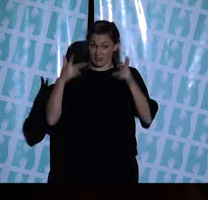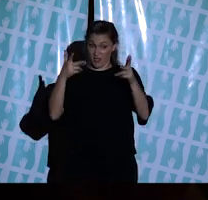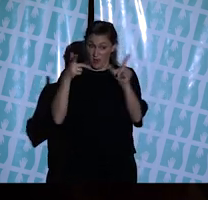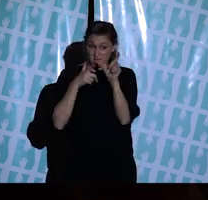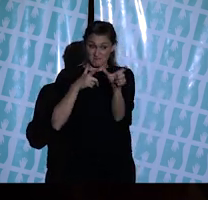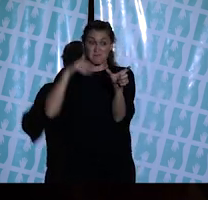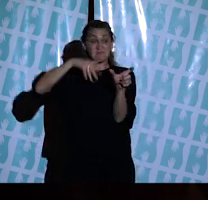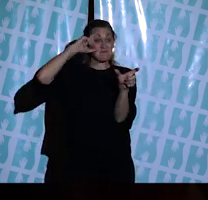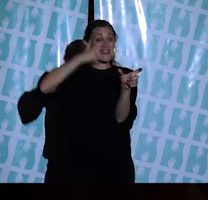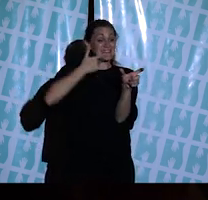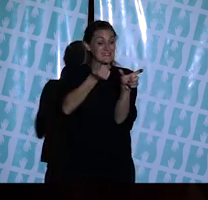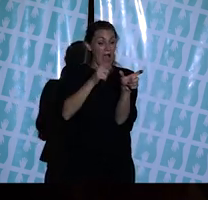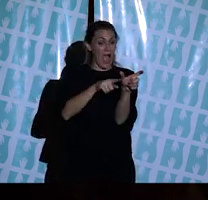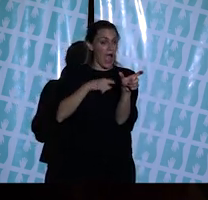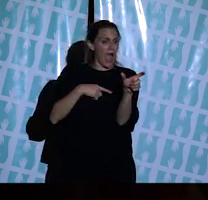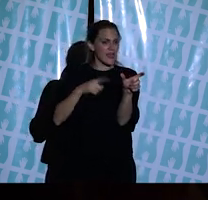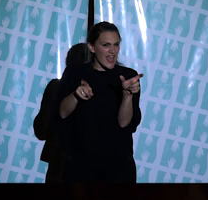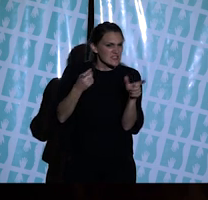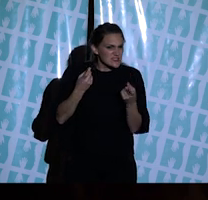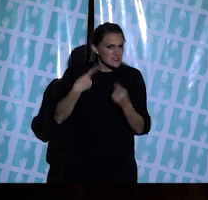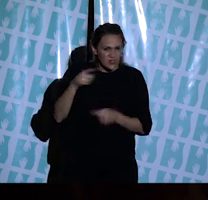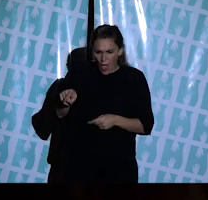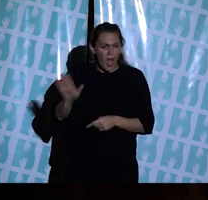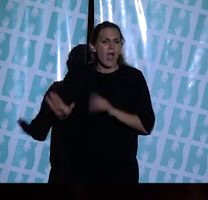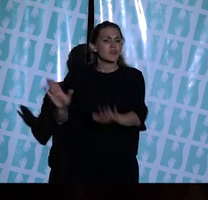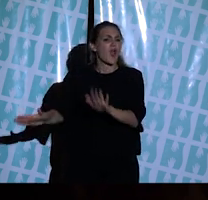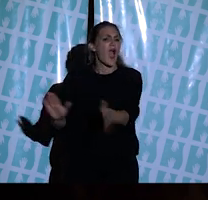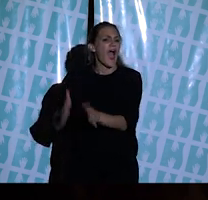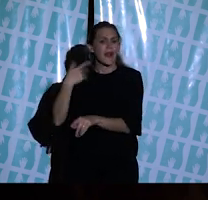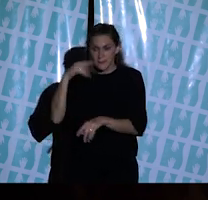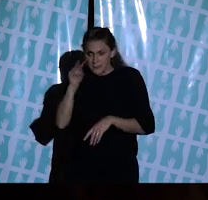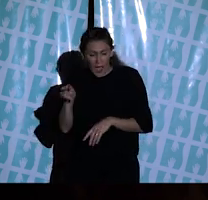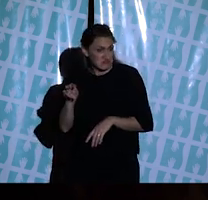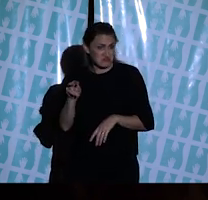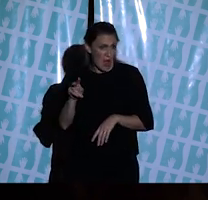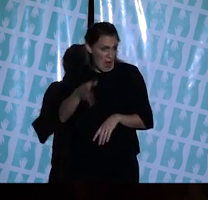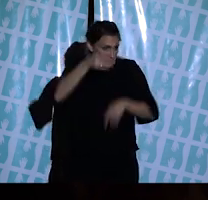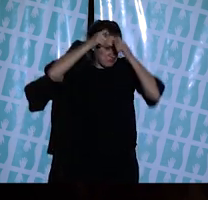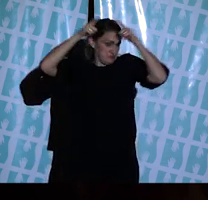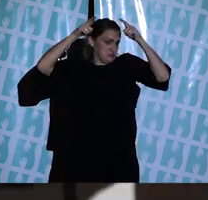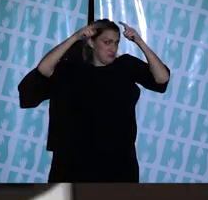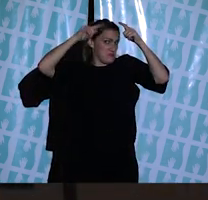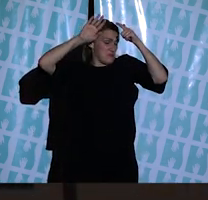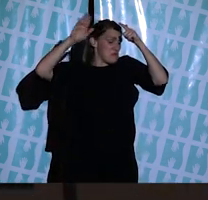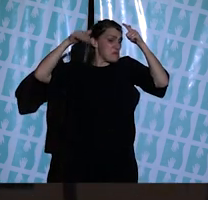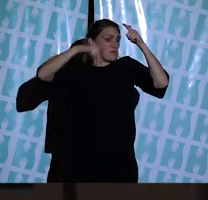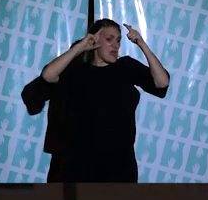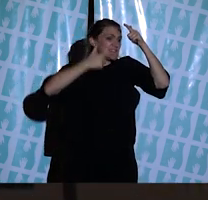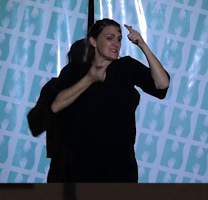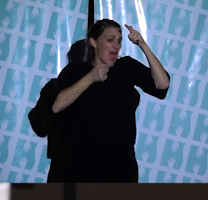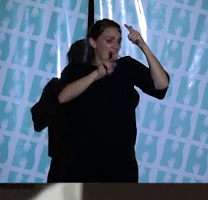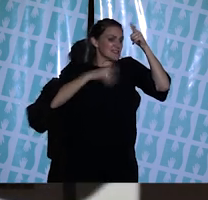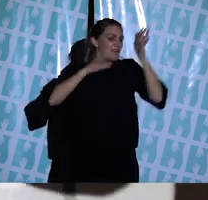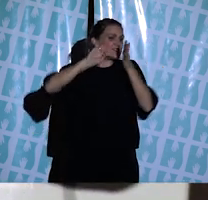no necesito ver y tocar la mesa para saber que la mesa la tengo en mi cabeza. ¿No? Si ustedes dicen mesa, ya saben